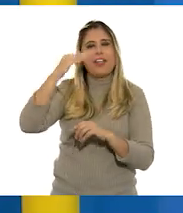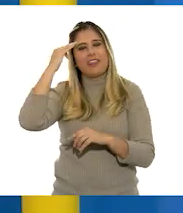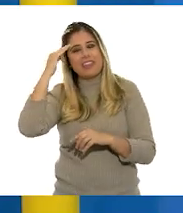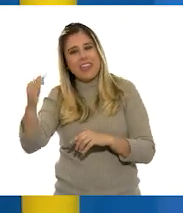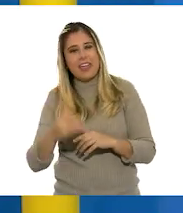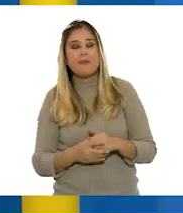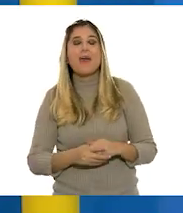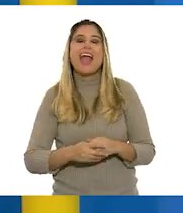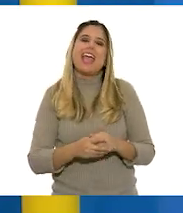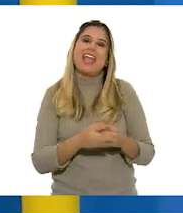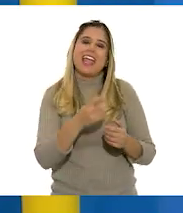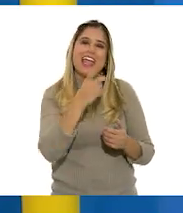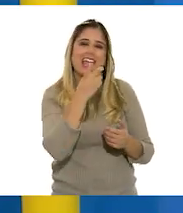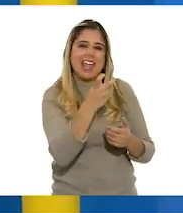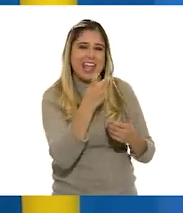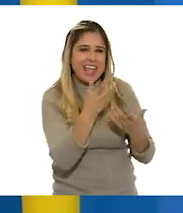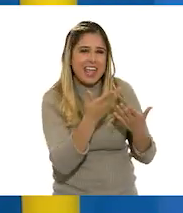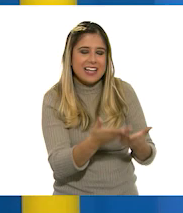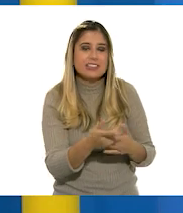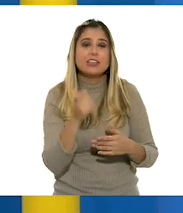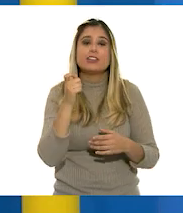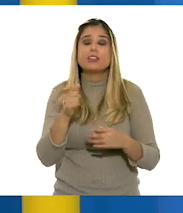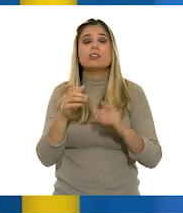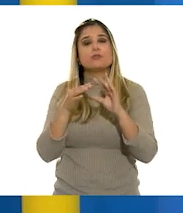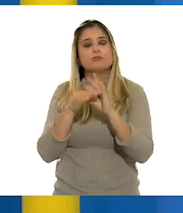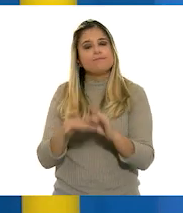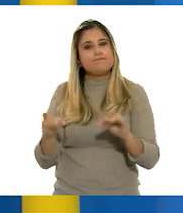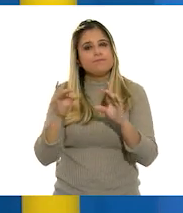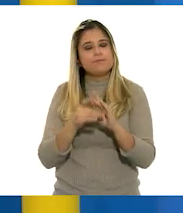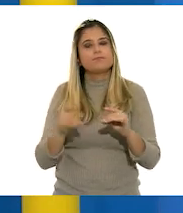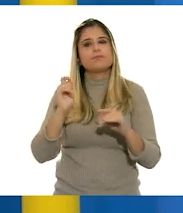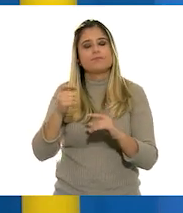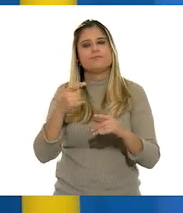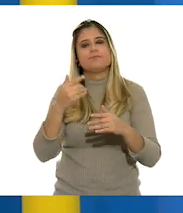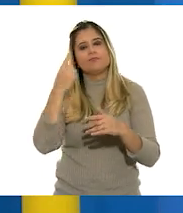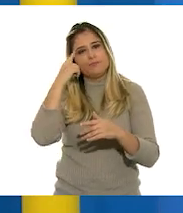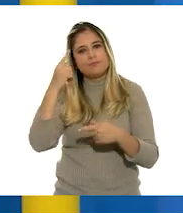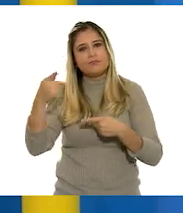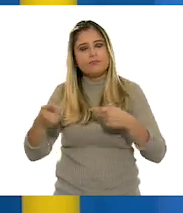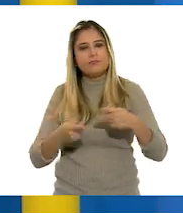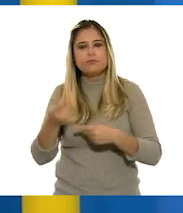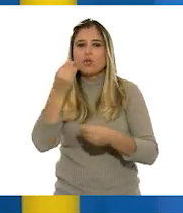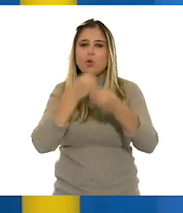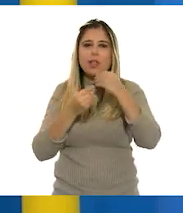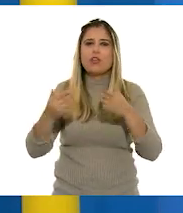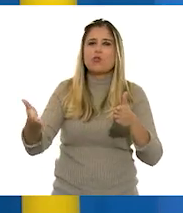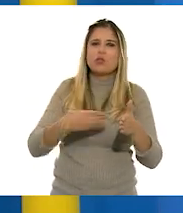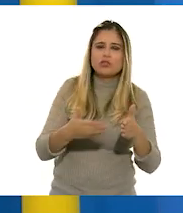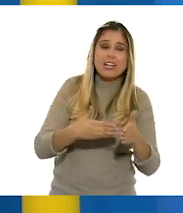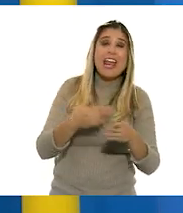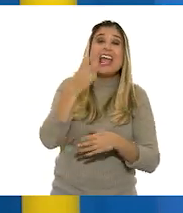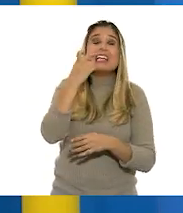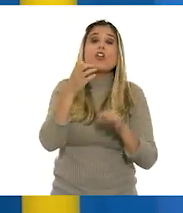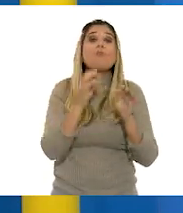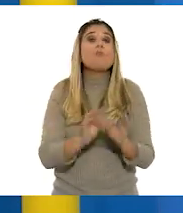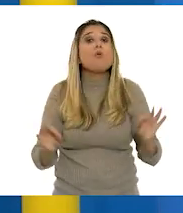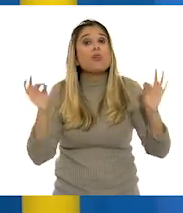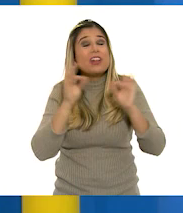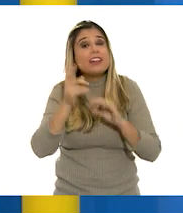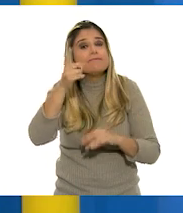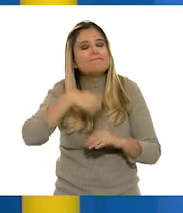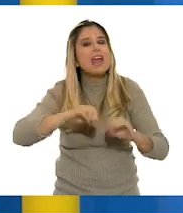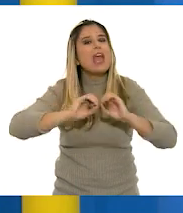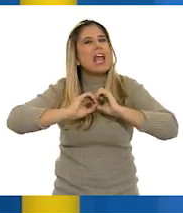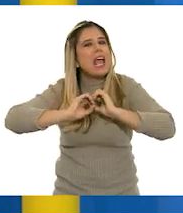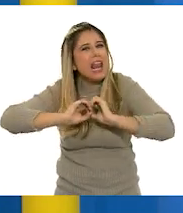es, Juan Carlos. Estos conceptos son aplicables en todo el proceso de preparación de los alimentos. Por ello es importante tener